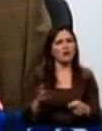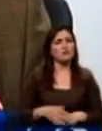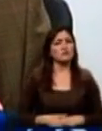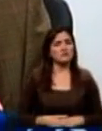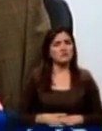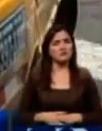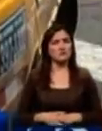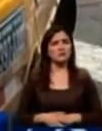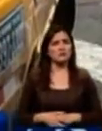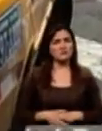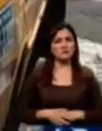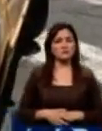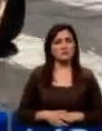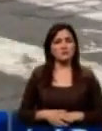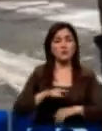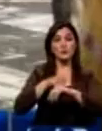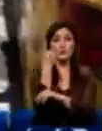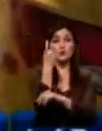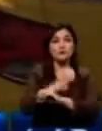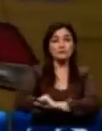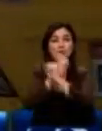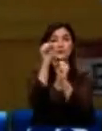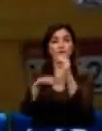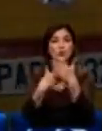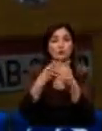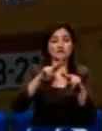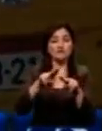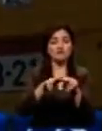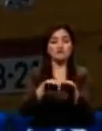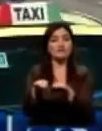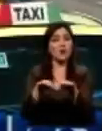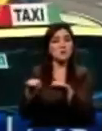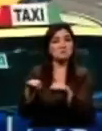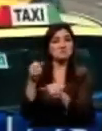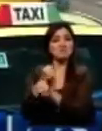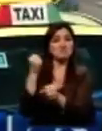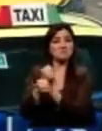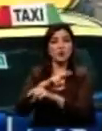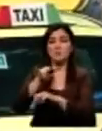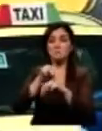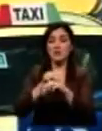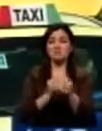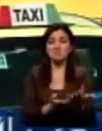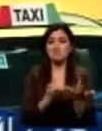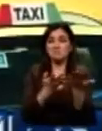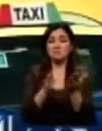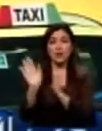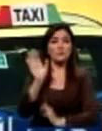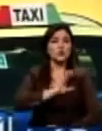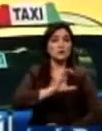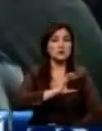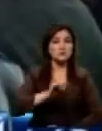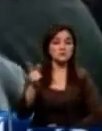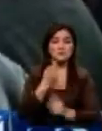de la informalidad. Pasadas las 11 de la mañana, las unidades volvieron a las calles a trabajar con normalidad, a la espera de la apertura de